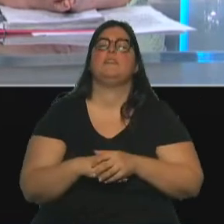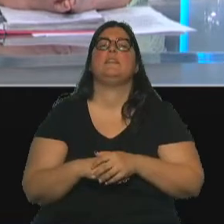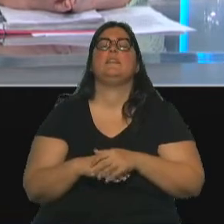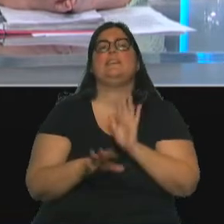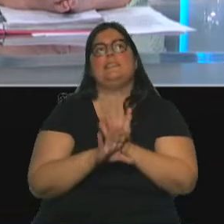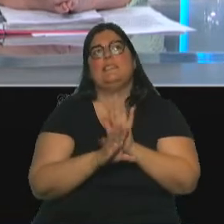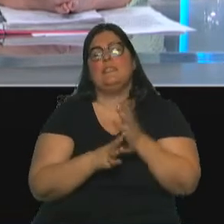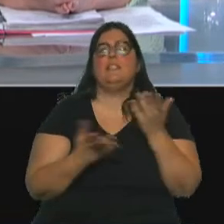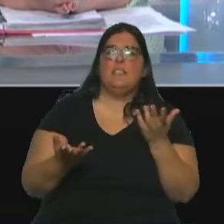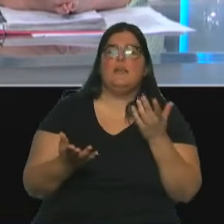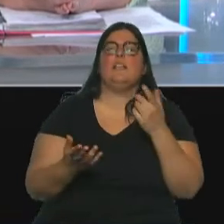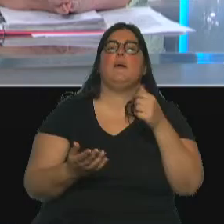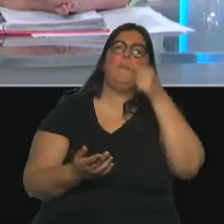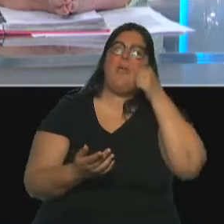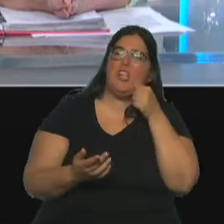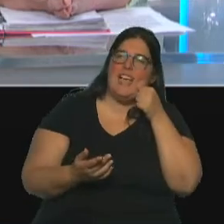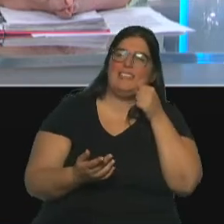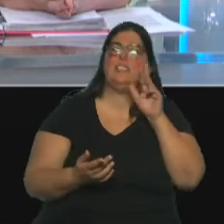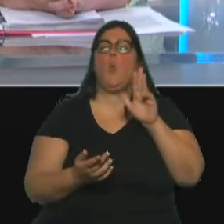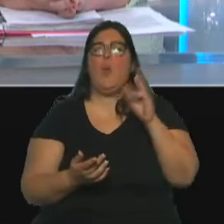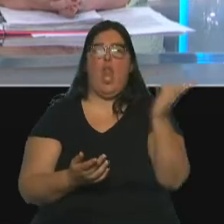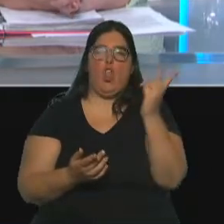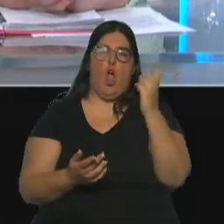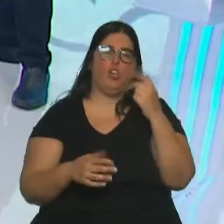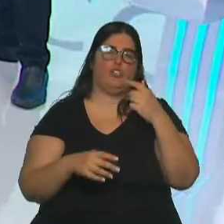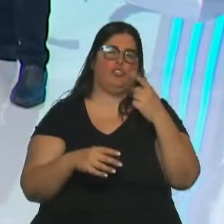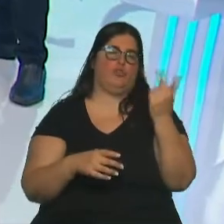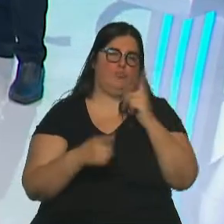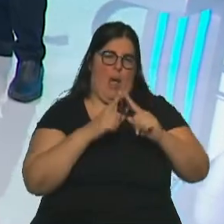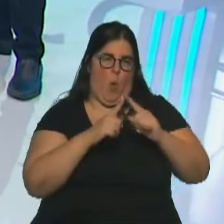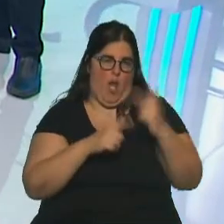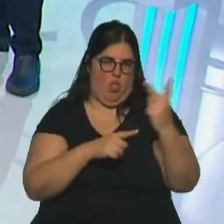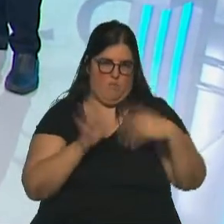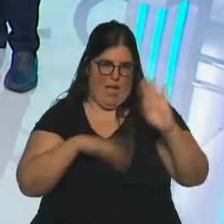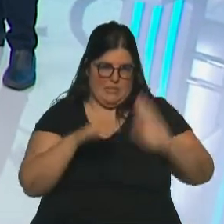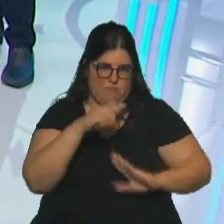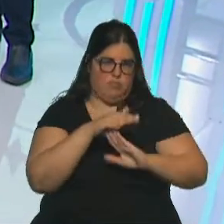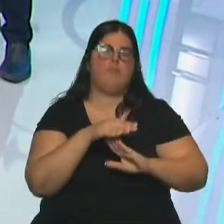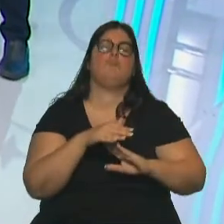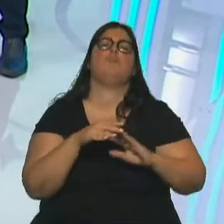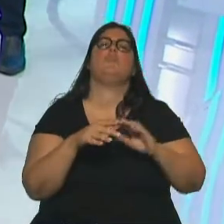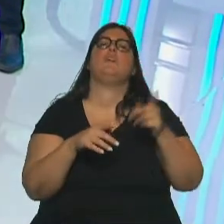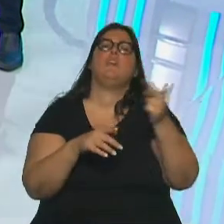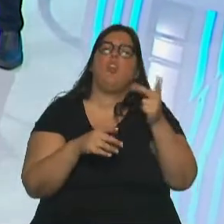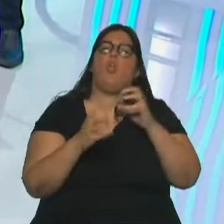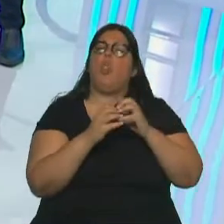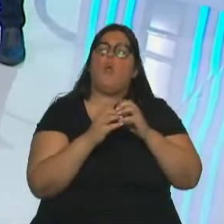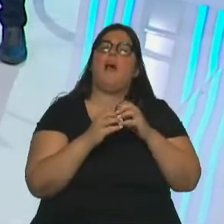cierta medida Pedro Sánchez y Lula, que encabezaron estas negociaciones. La discusión era hasta dónde esas